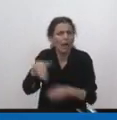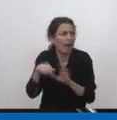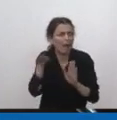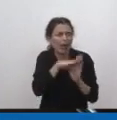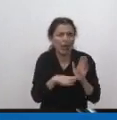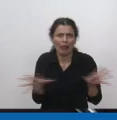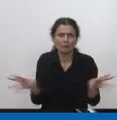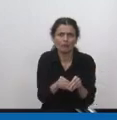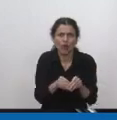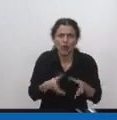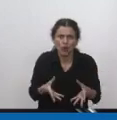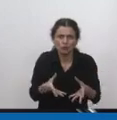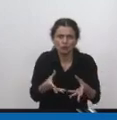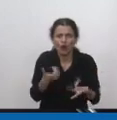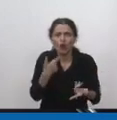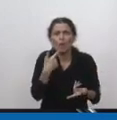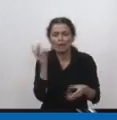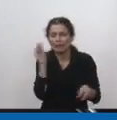Un collage